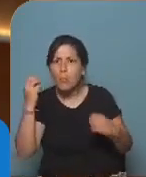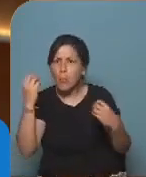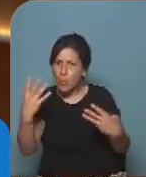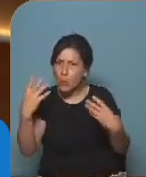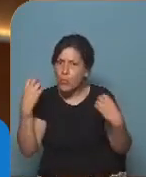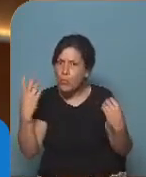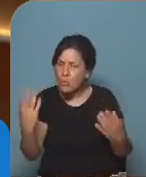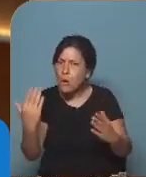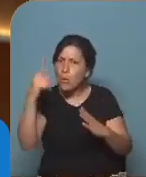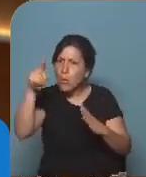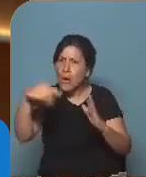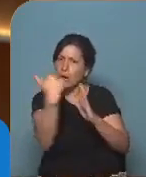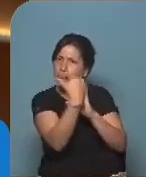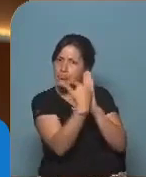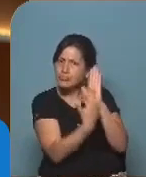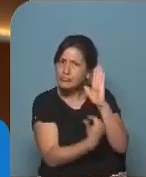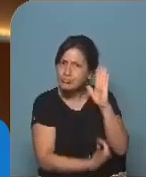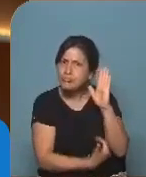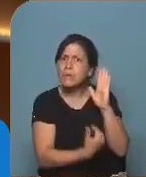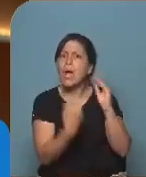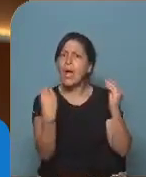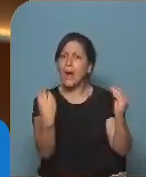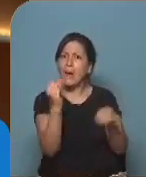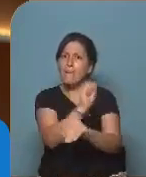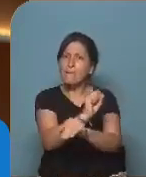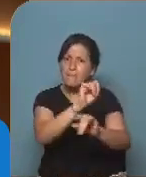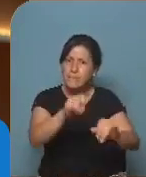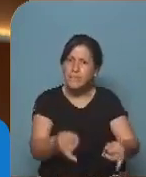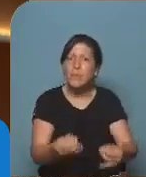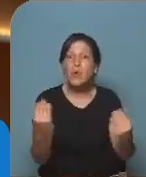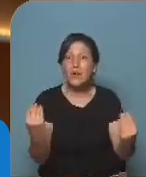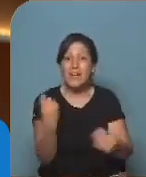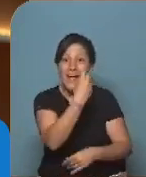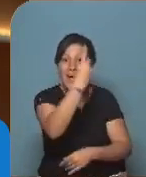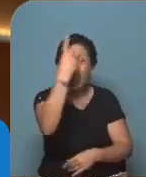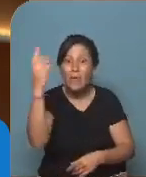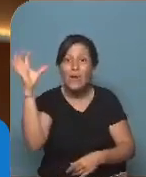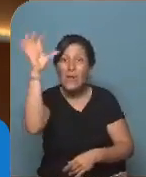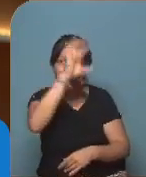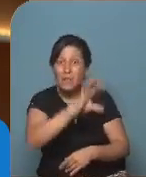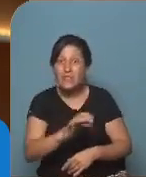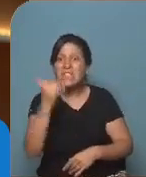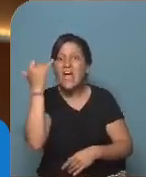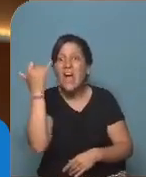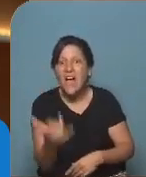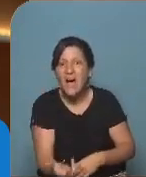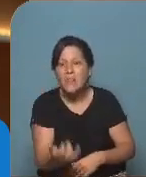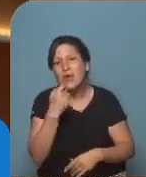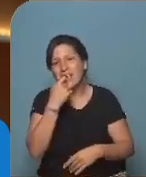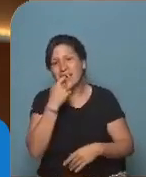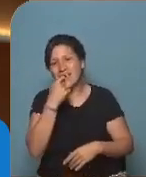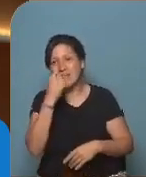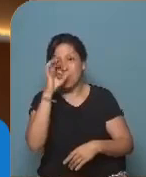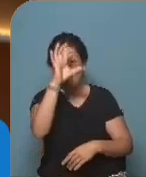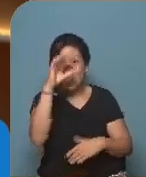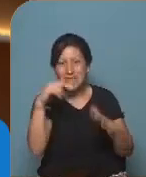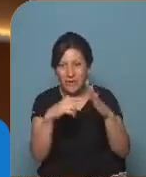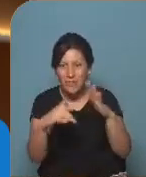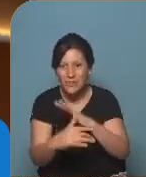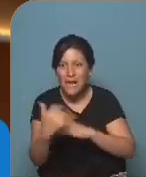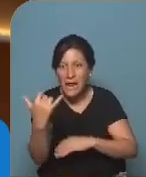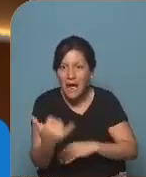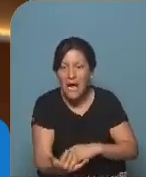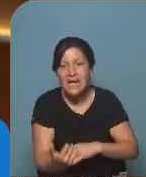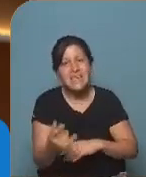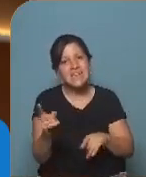penal juvenil nacional, porque por otro lado en las provincias ya existe. Exacto. Por ejemplo en la provincia de Buenos Aires ya está. Ahora nos parece